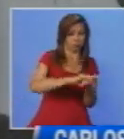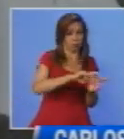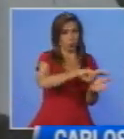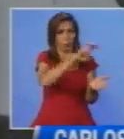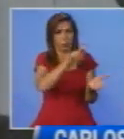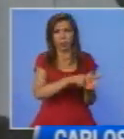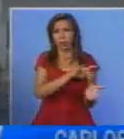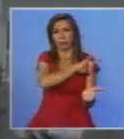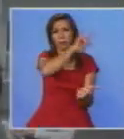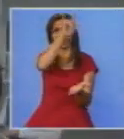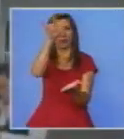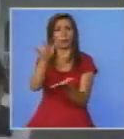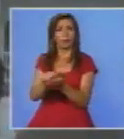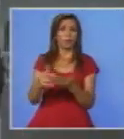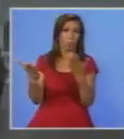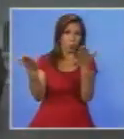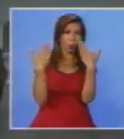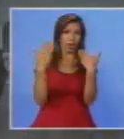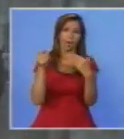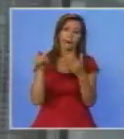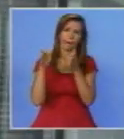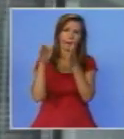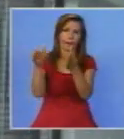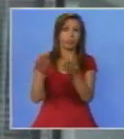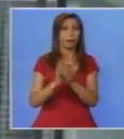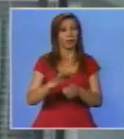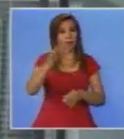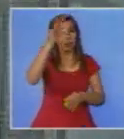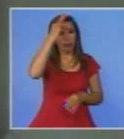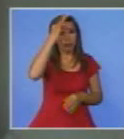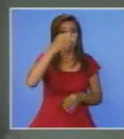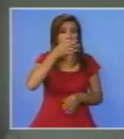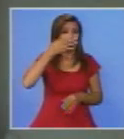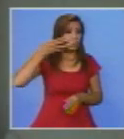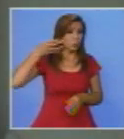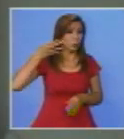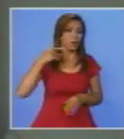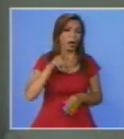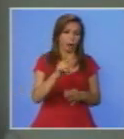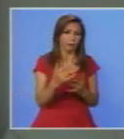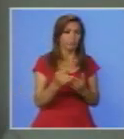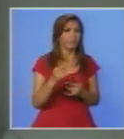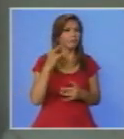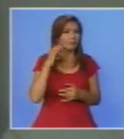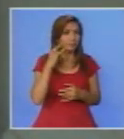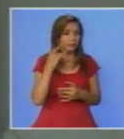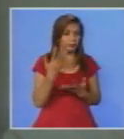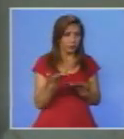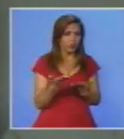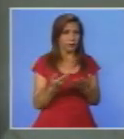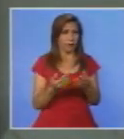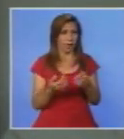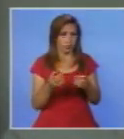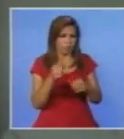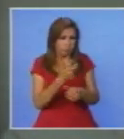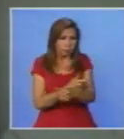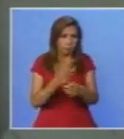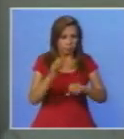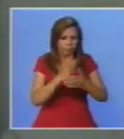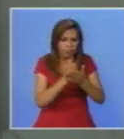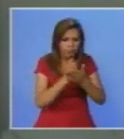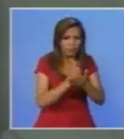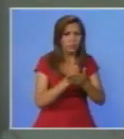Hospital Puyo se encuentra fuera de peligro una de las sobrevivientes de esta tragedia. La niña, con el pasar de las horas, ha ido evolucionando